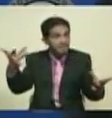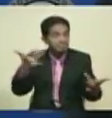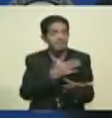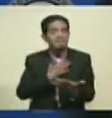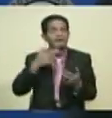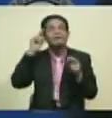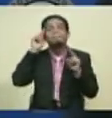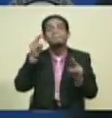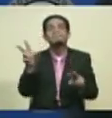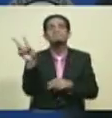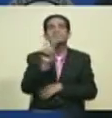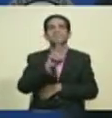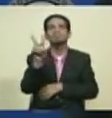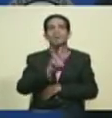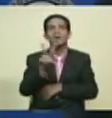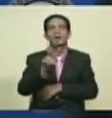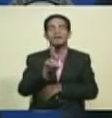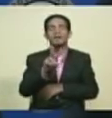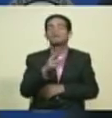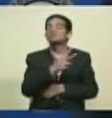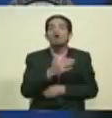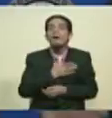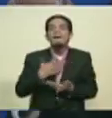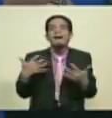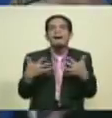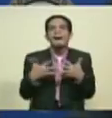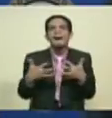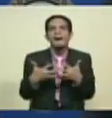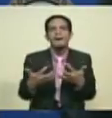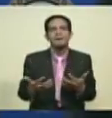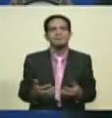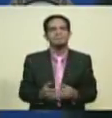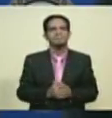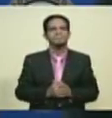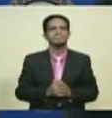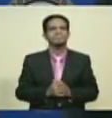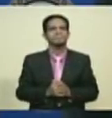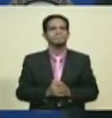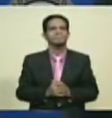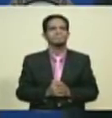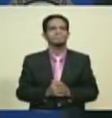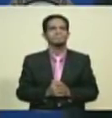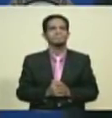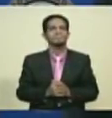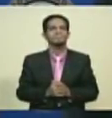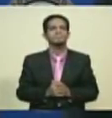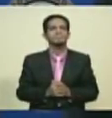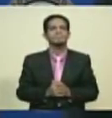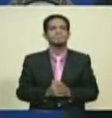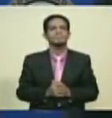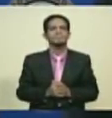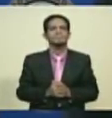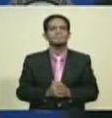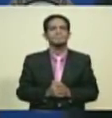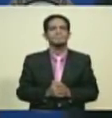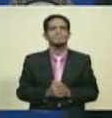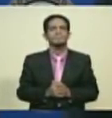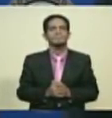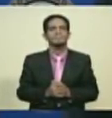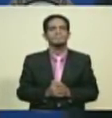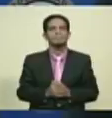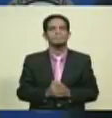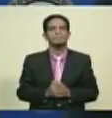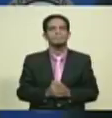respetar a Venezuela y que no quiere la guerra y la destrucción. La siguiente pregunta la formula Alina Dieste, de la agencia